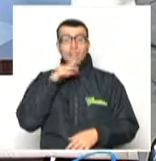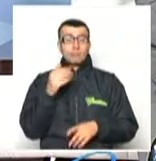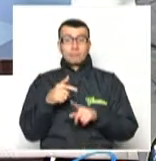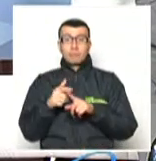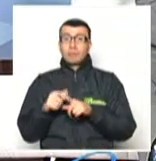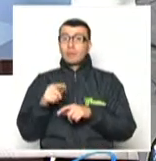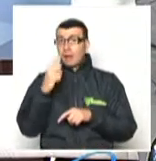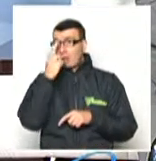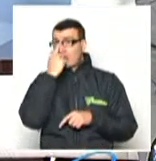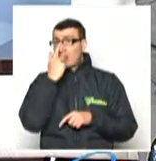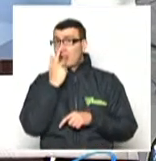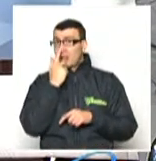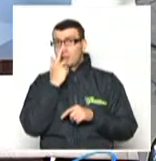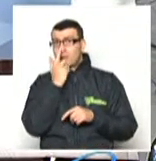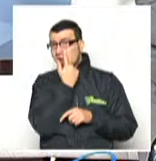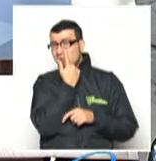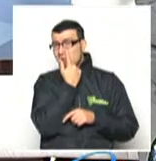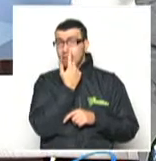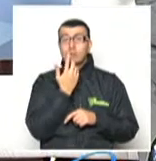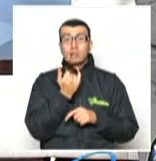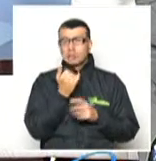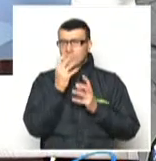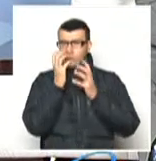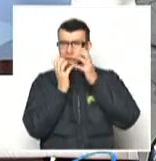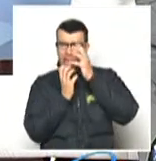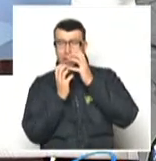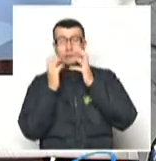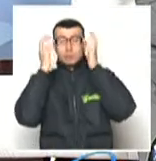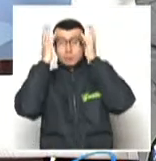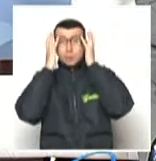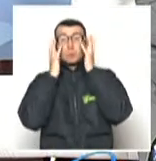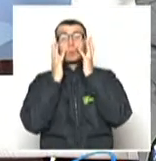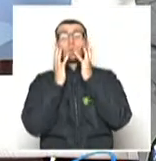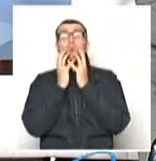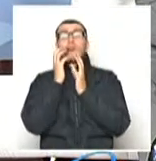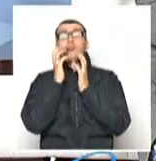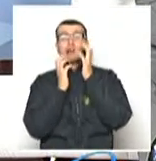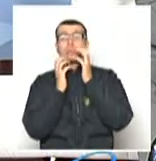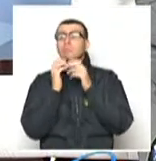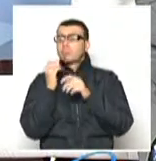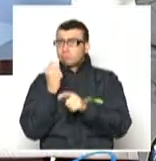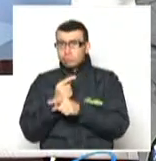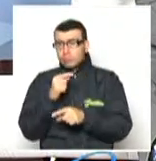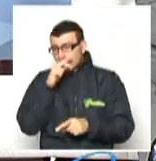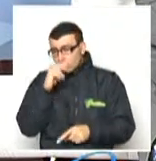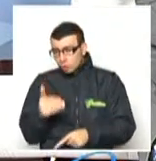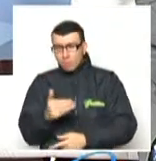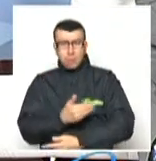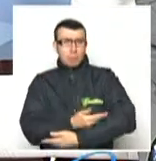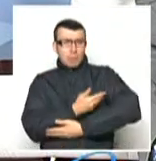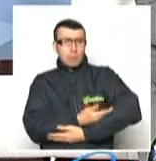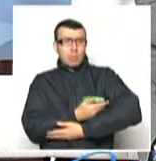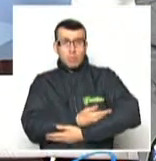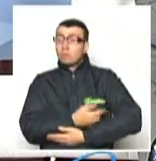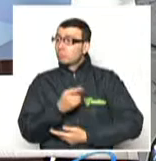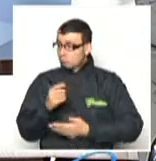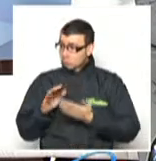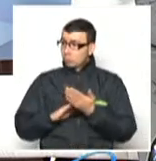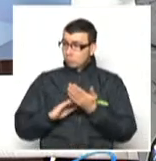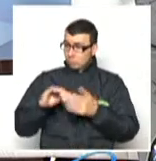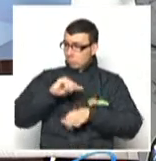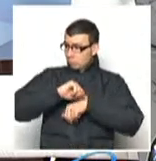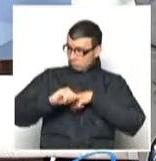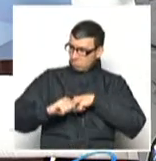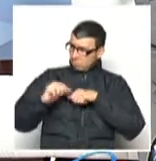la nariz, la mandíbula. Todas las deformidades tienen o son solucionadas por el